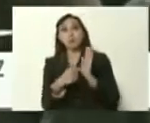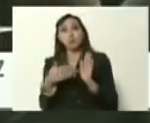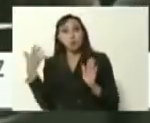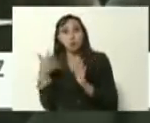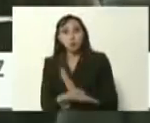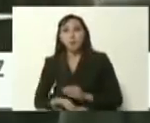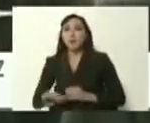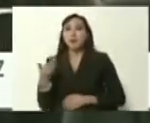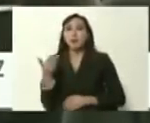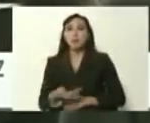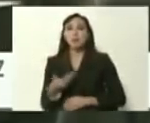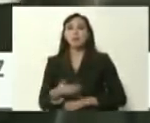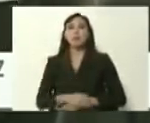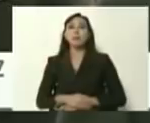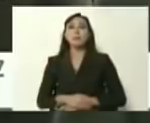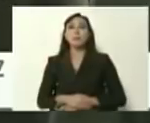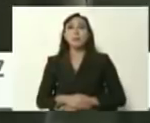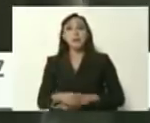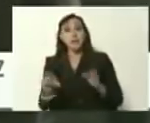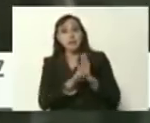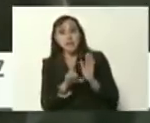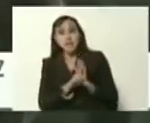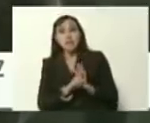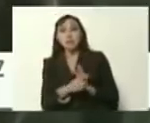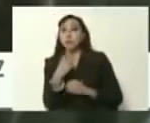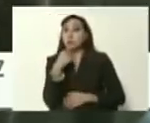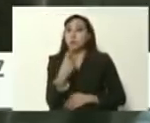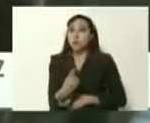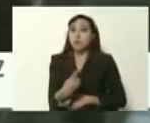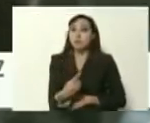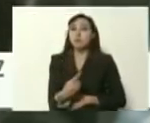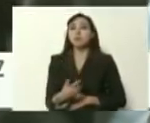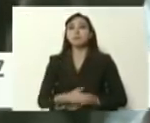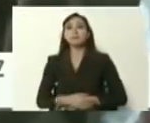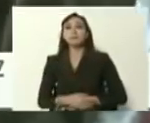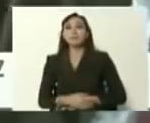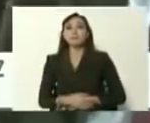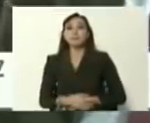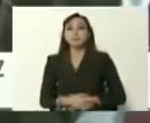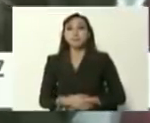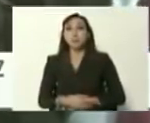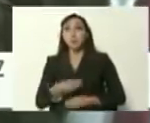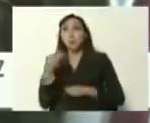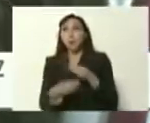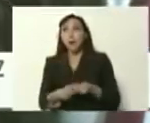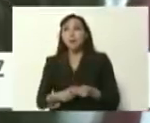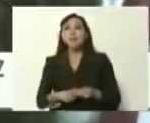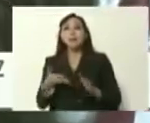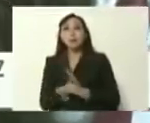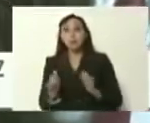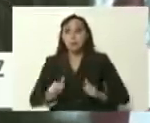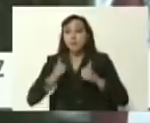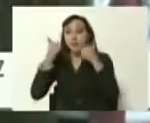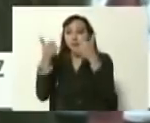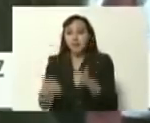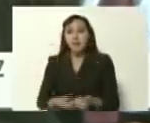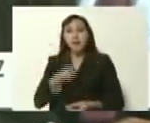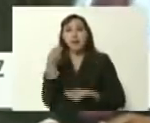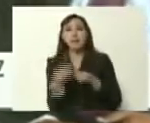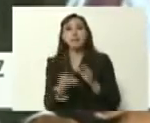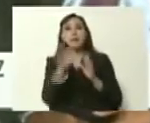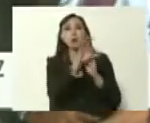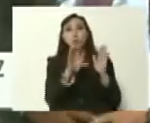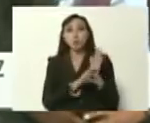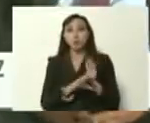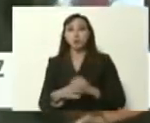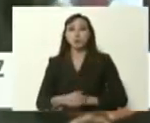carácter anticonstitucional que solo pudiera proceder por medio de una enmienda constitucional. Por ende,